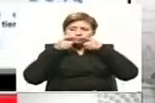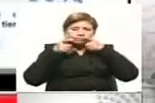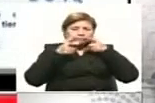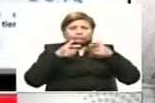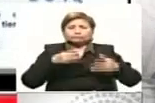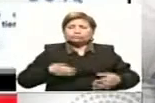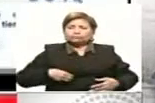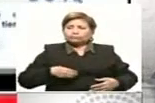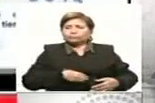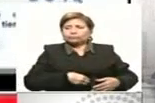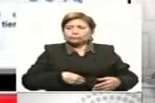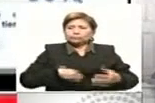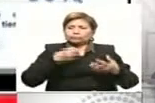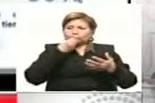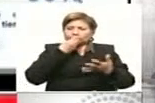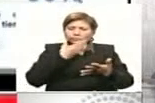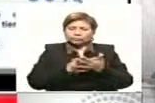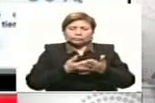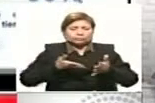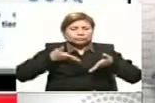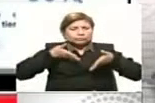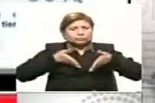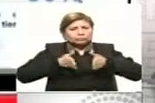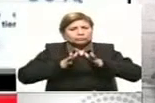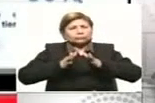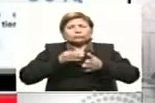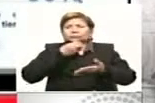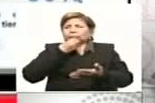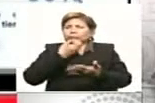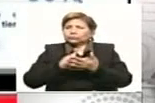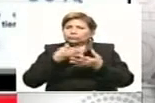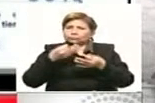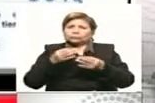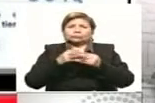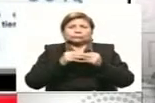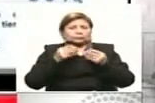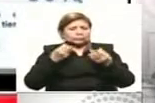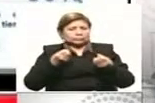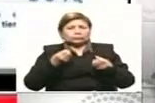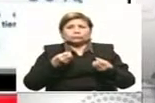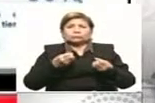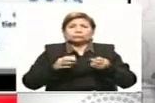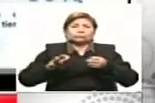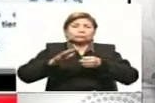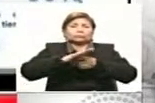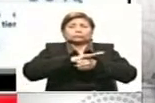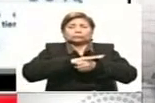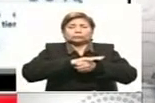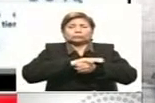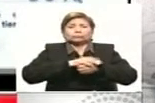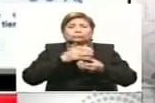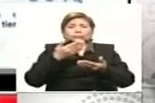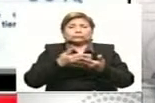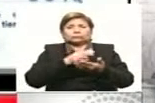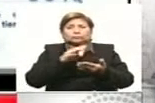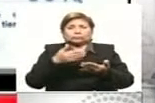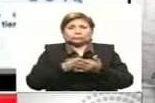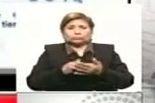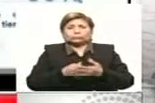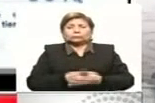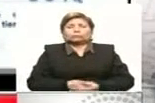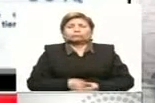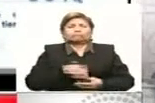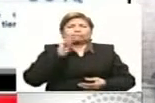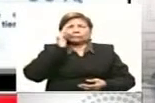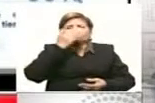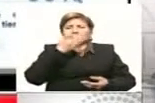para asegurar un nacimiento del producto adecuado, ¿no? La cobertura antirretroviral me